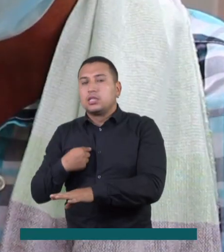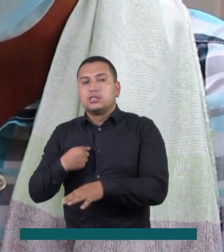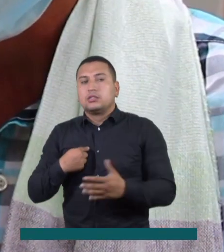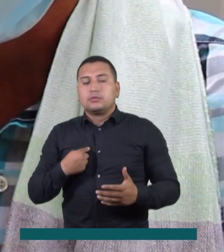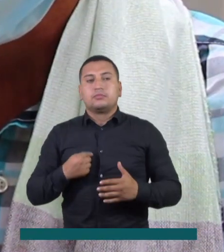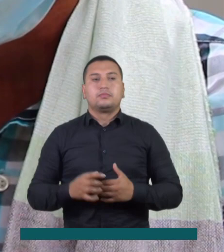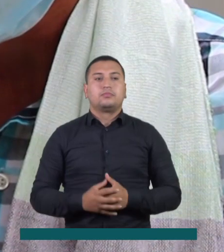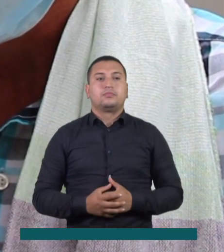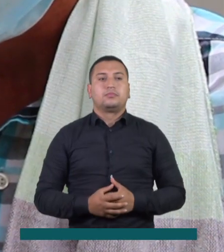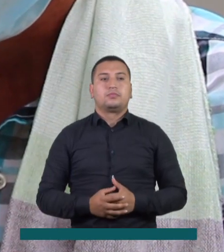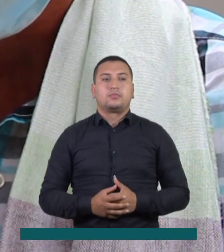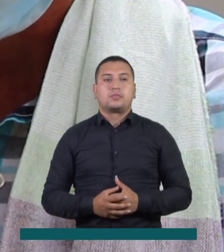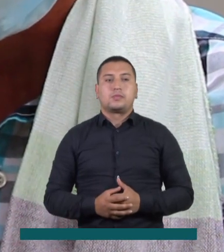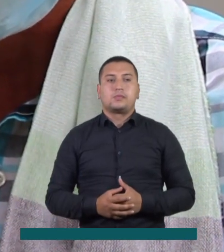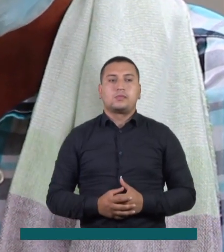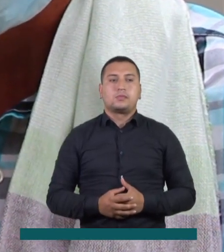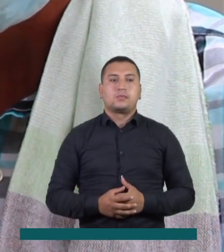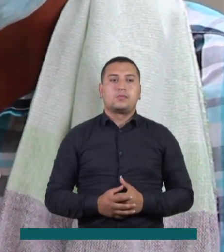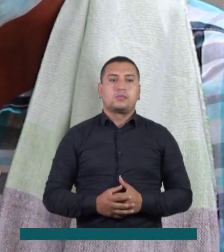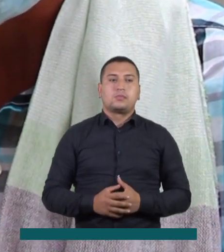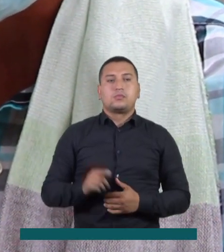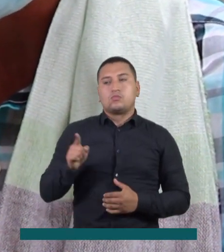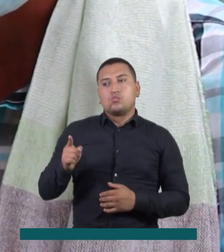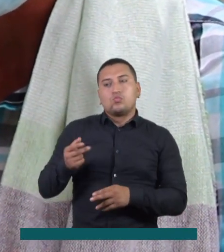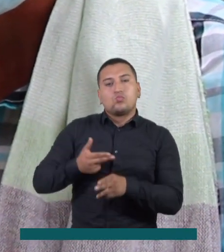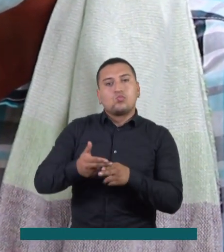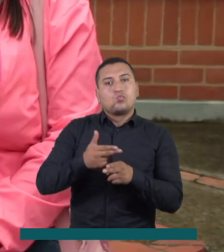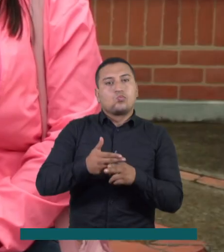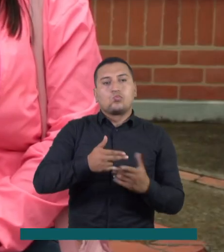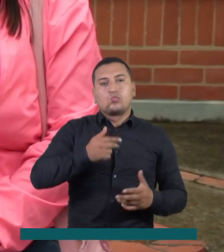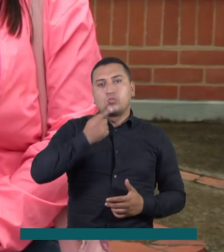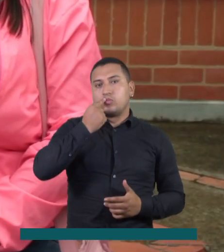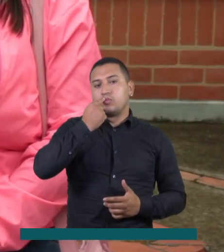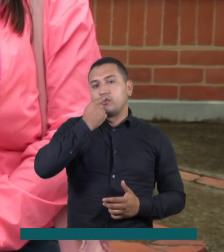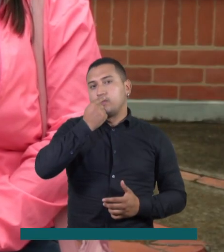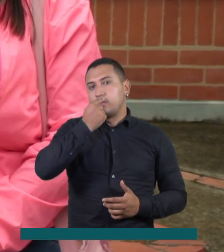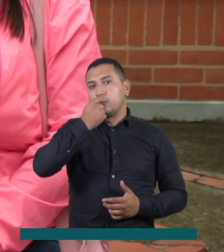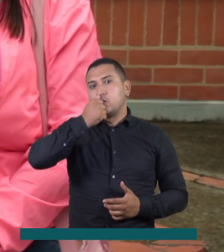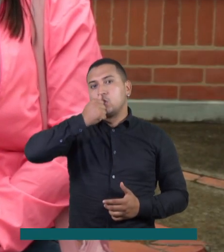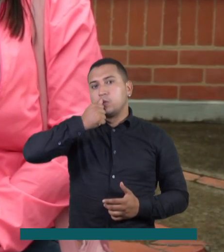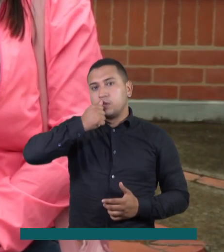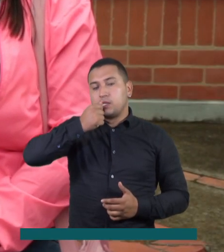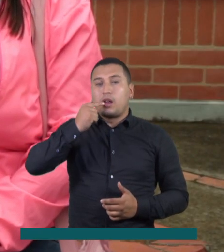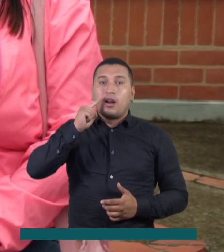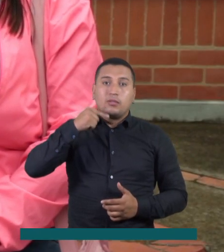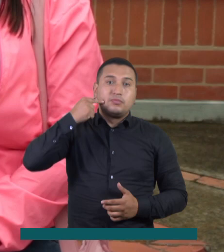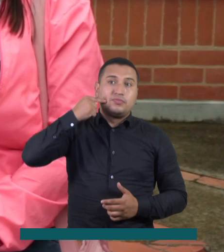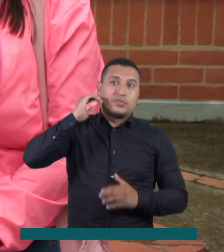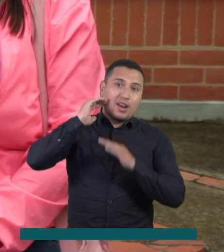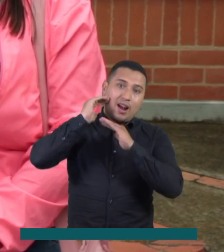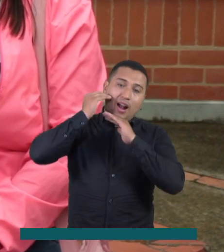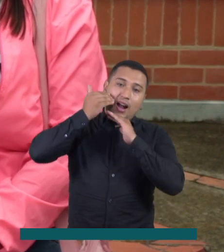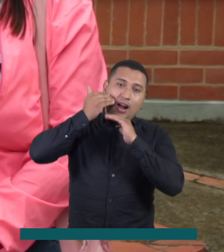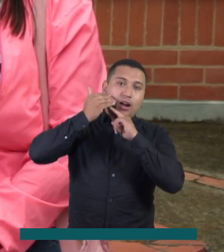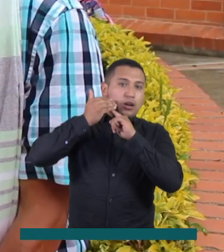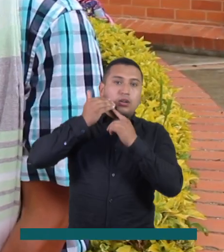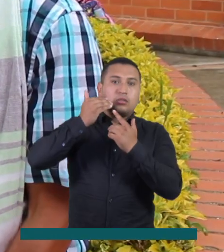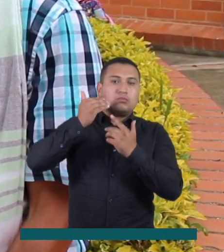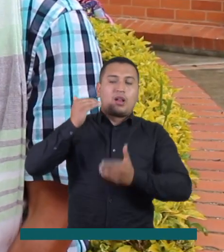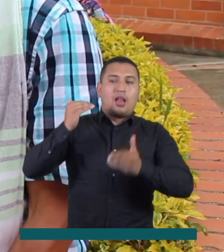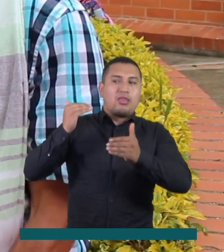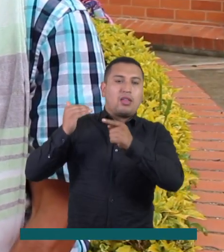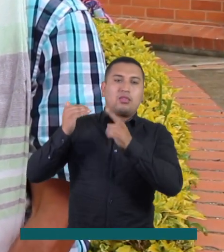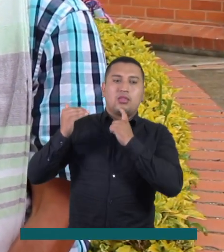le van a operar el labio. El paladar no se lo pueden operar por la edad que él tiene.